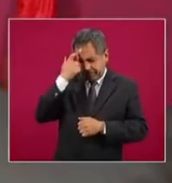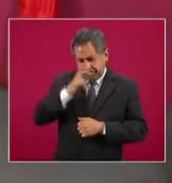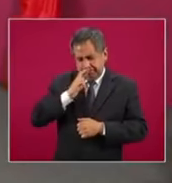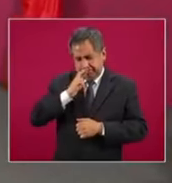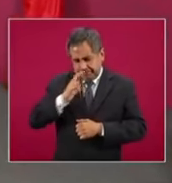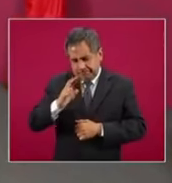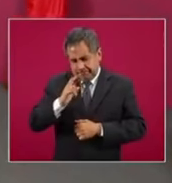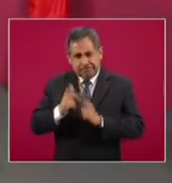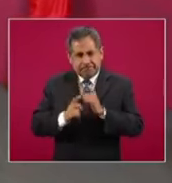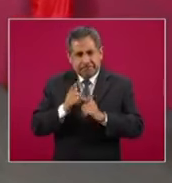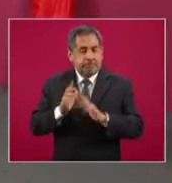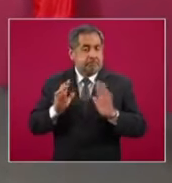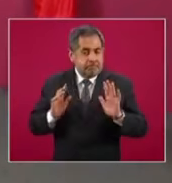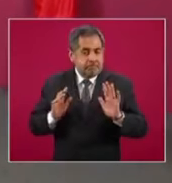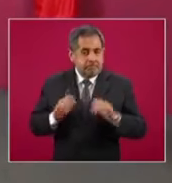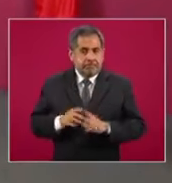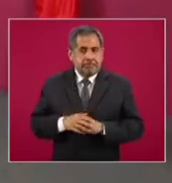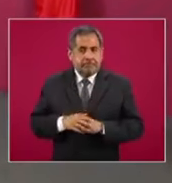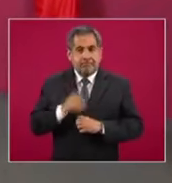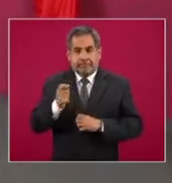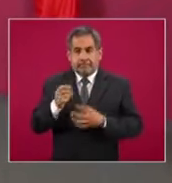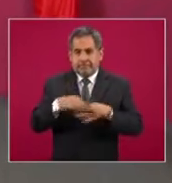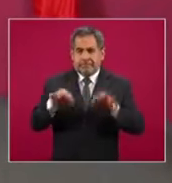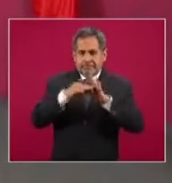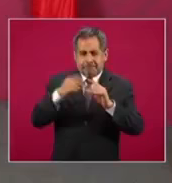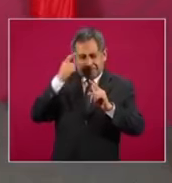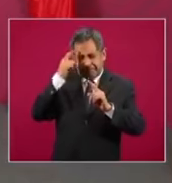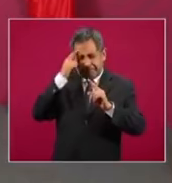contestar porque pues ese